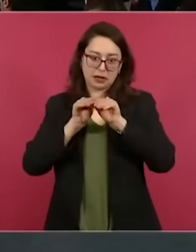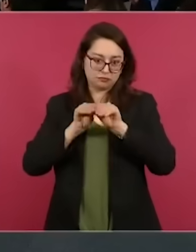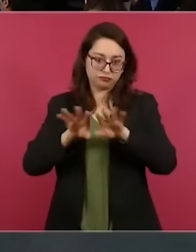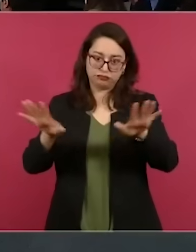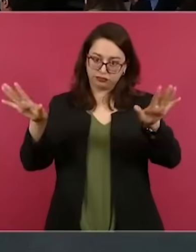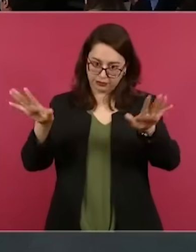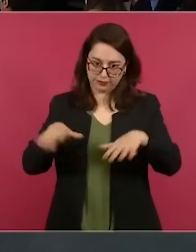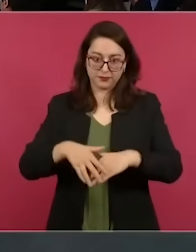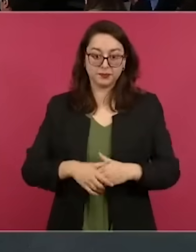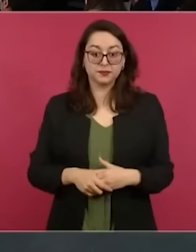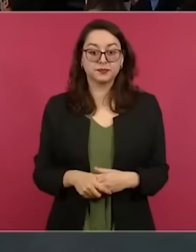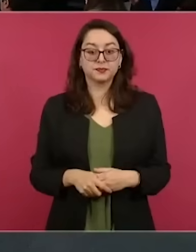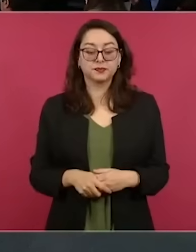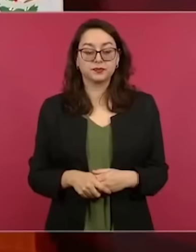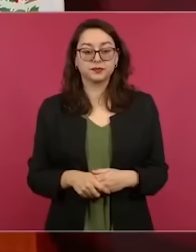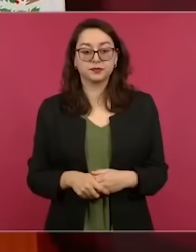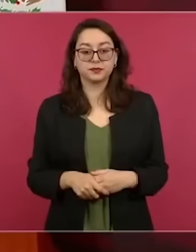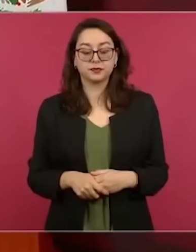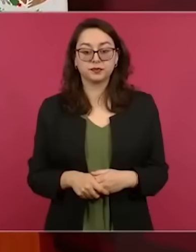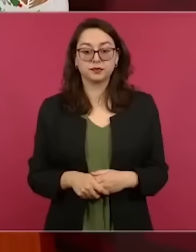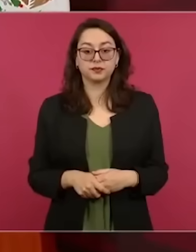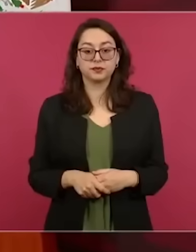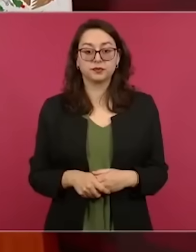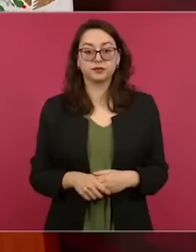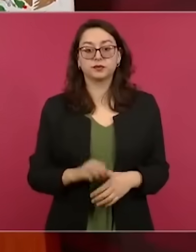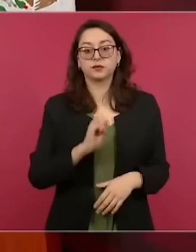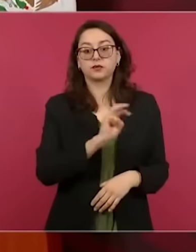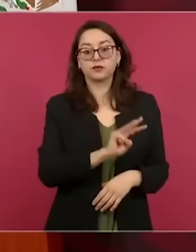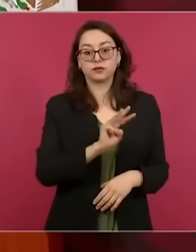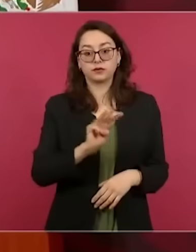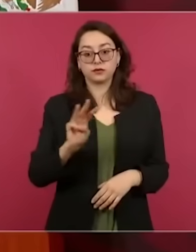en la página del gobierno,